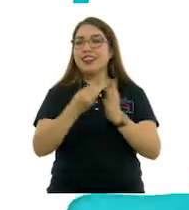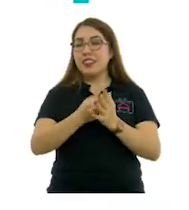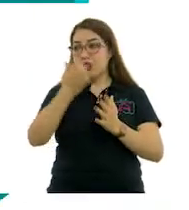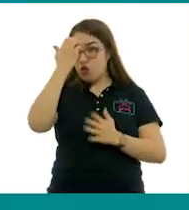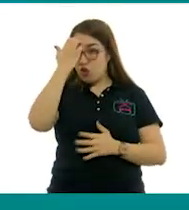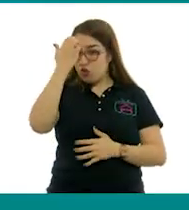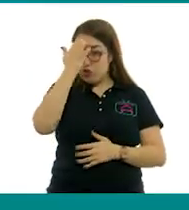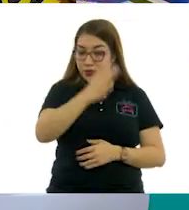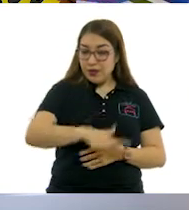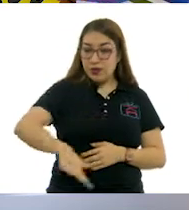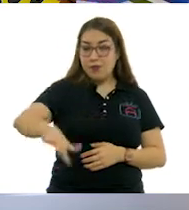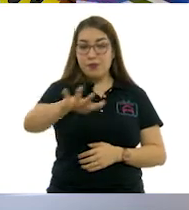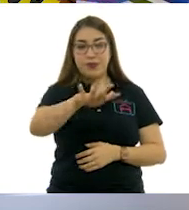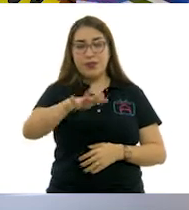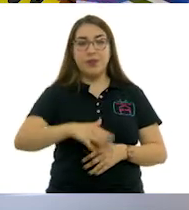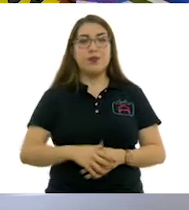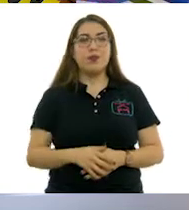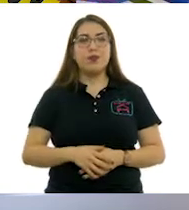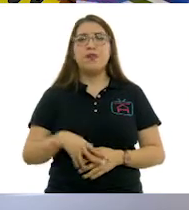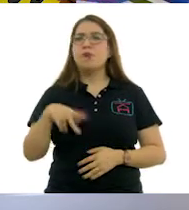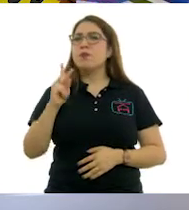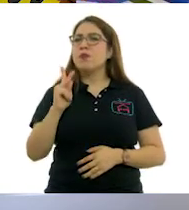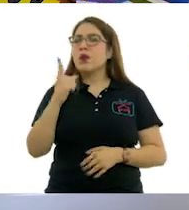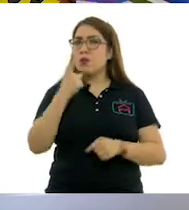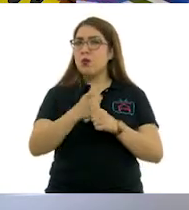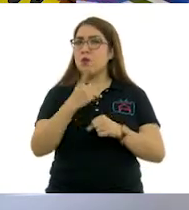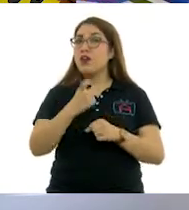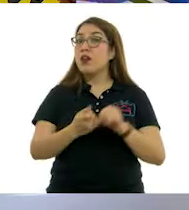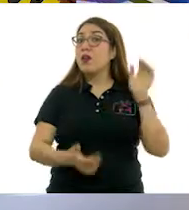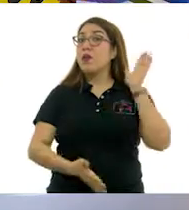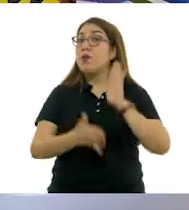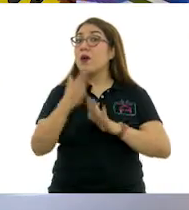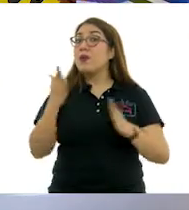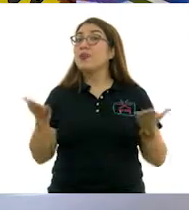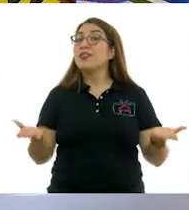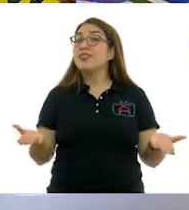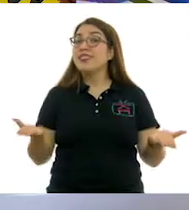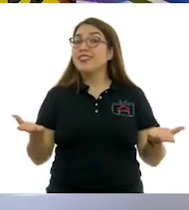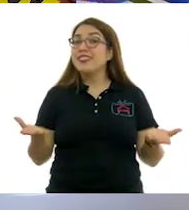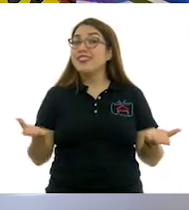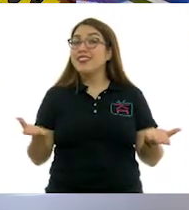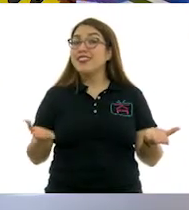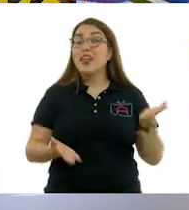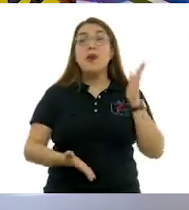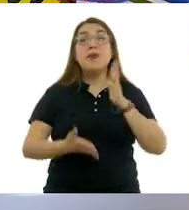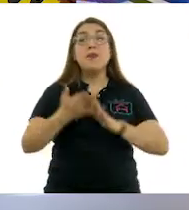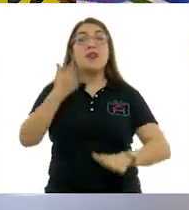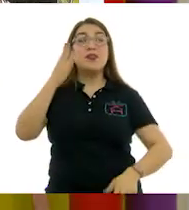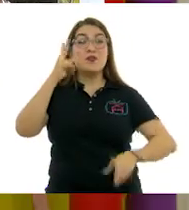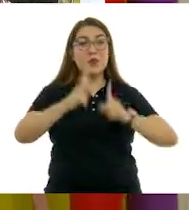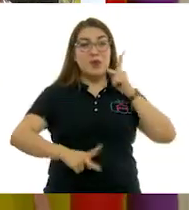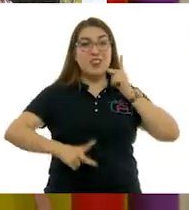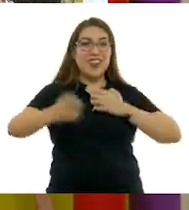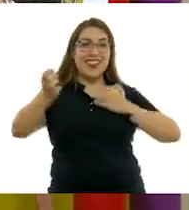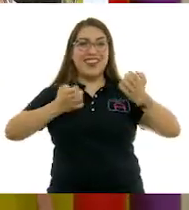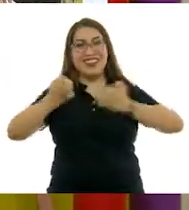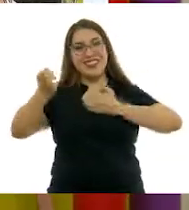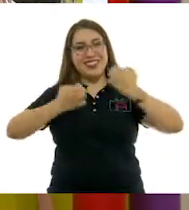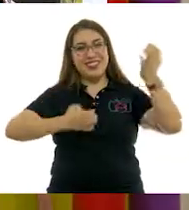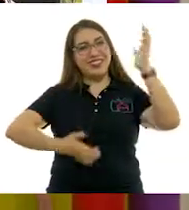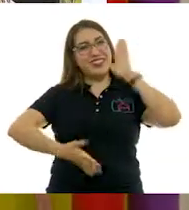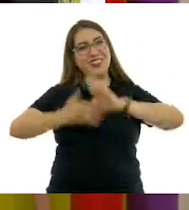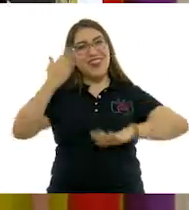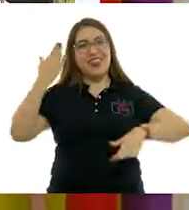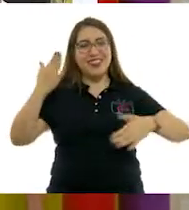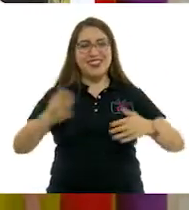Medio. Pero antes de irnos, maestro Alan, ¿a dónde vamos a ir? Invita a las niñas y a los niños. Vamos a una pausa activa